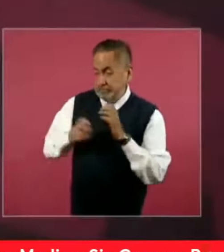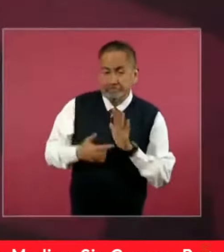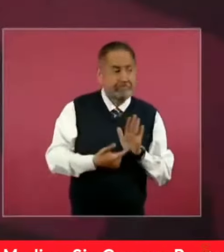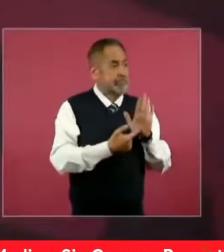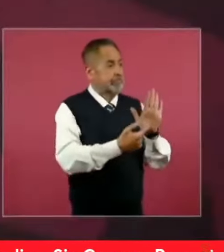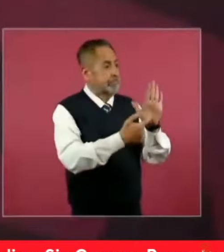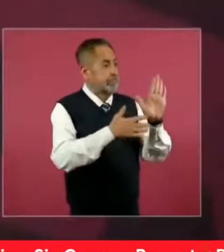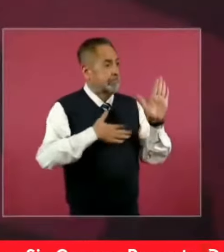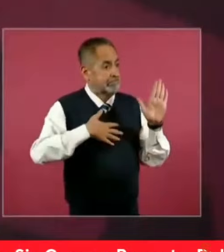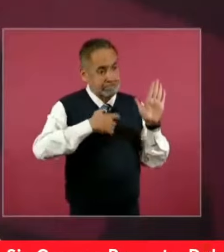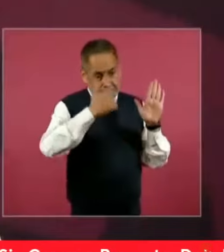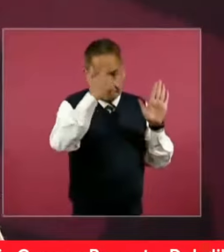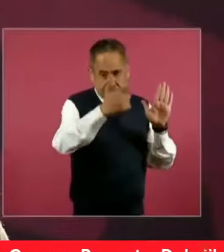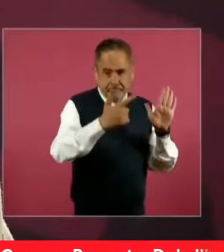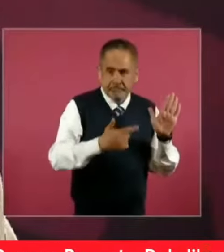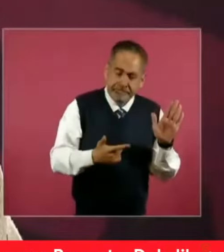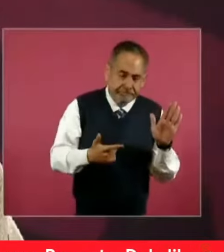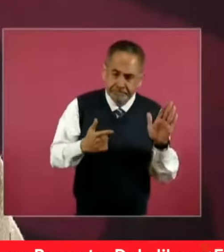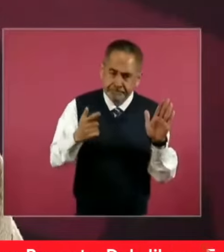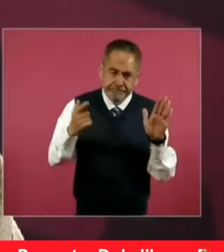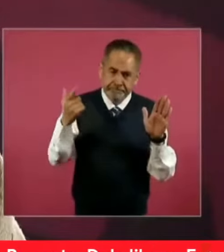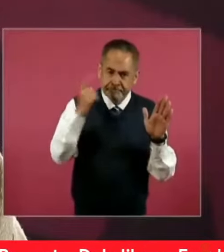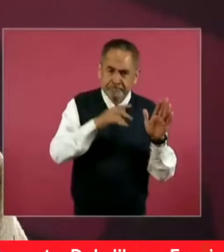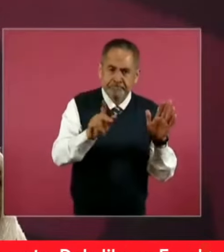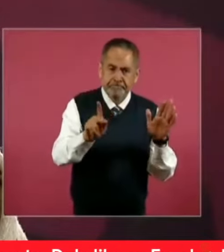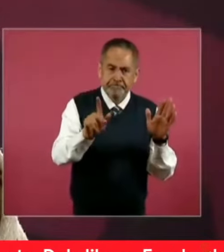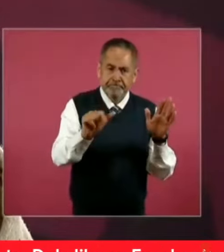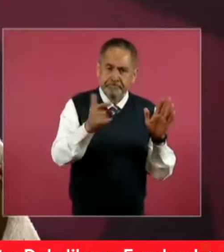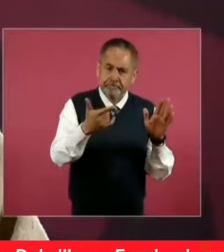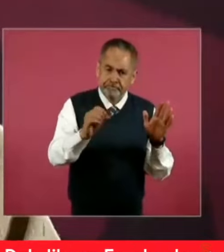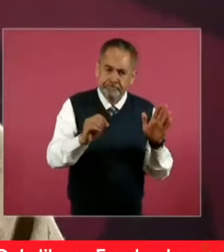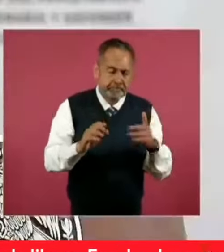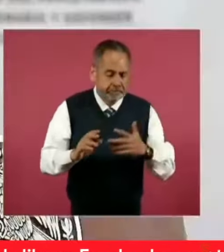y muchas veces ello pues, nos da